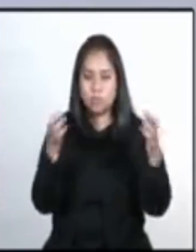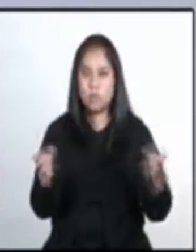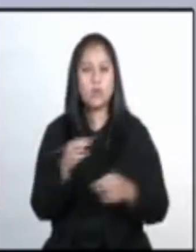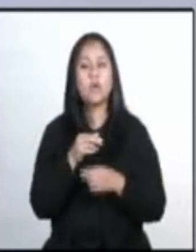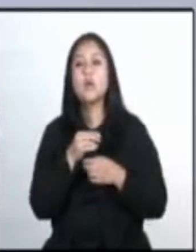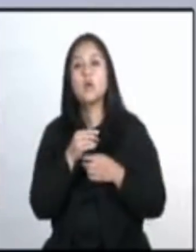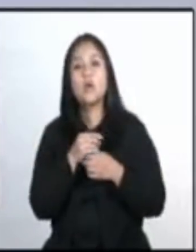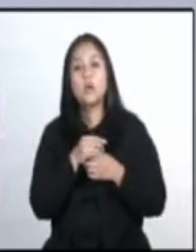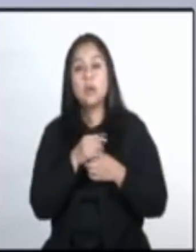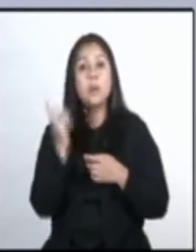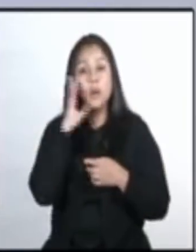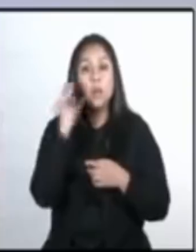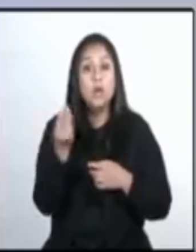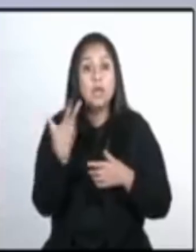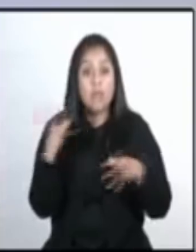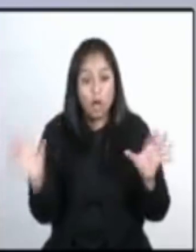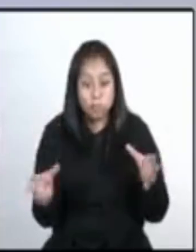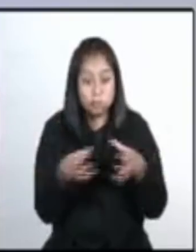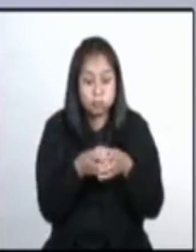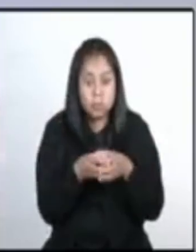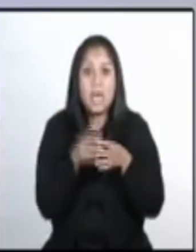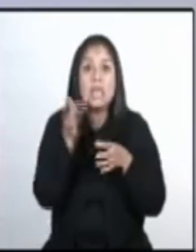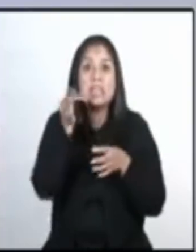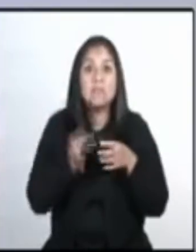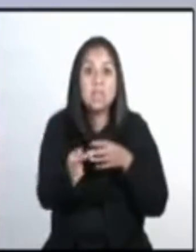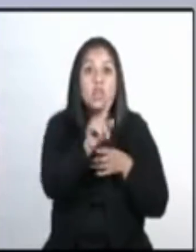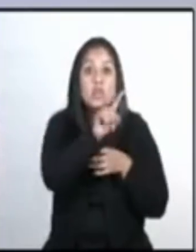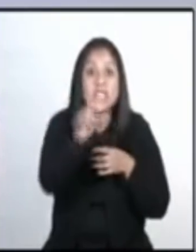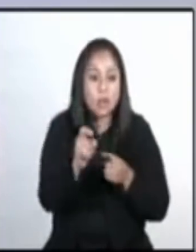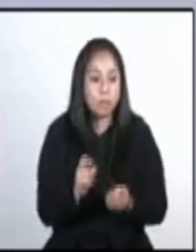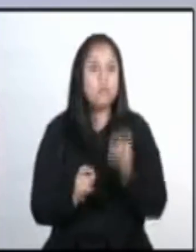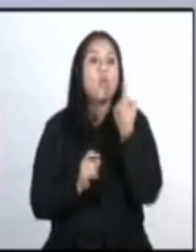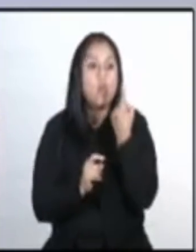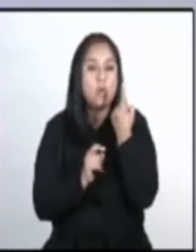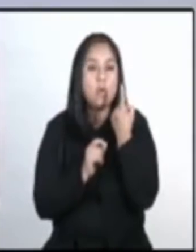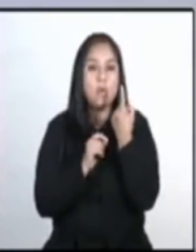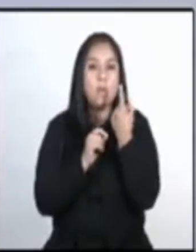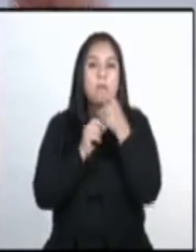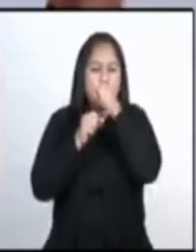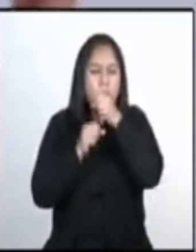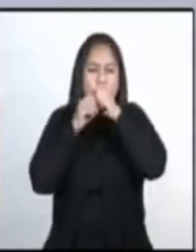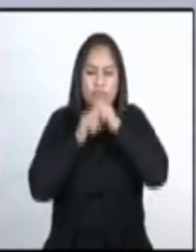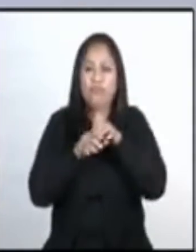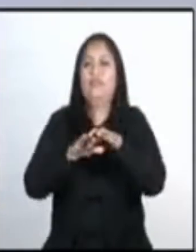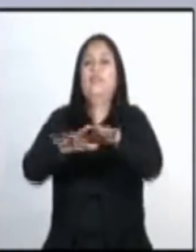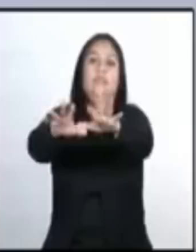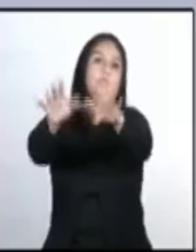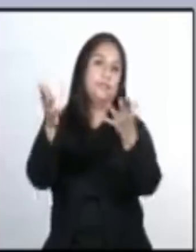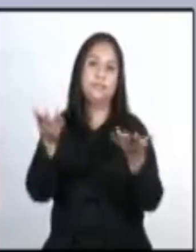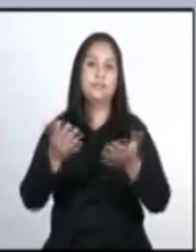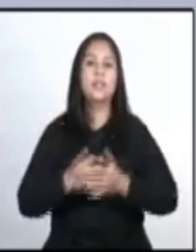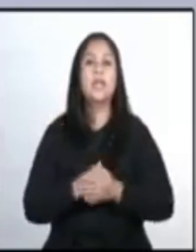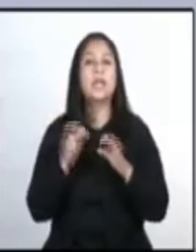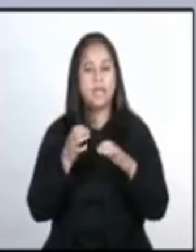extraurbano, porque metidos 100 gentes en un bus, con uno que pudiera tener el virus, se lo va a pasar al resto.